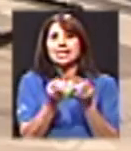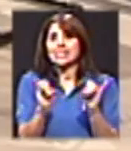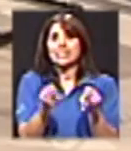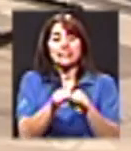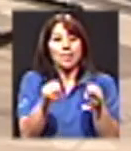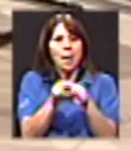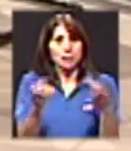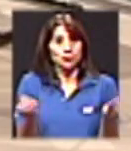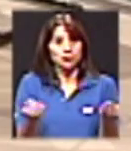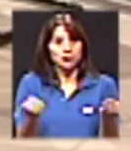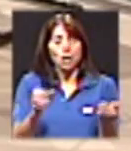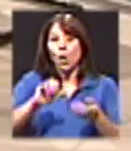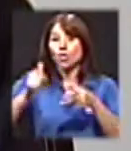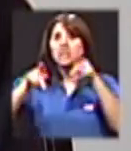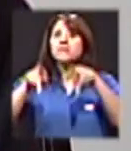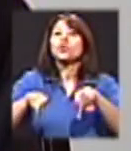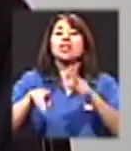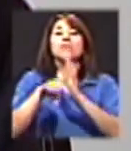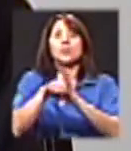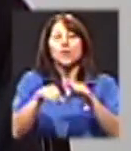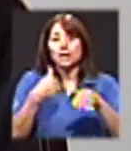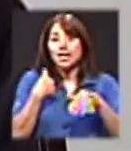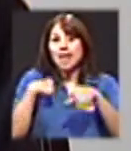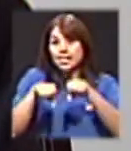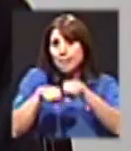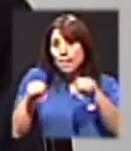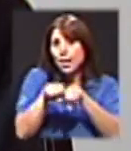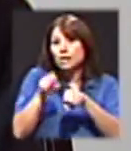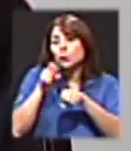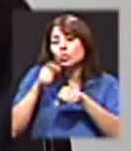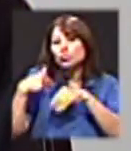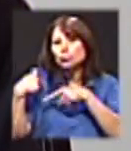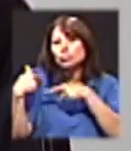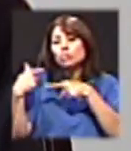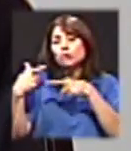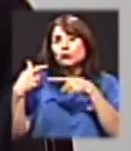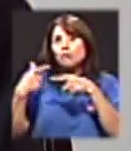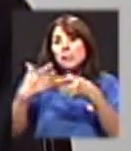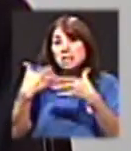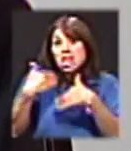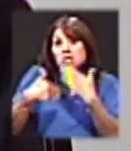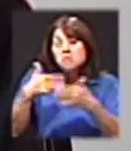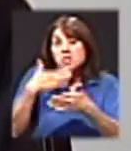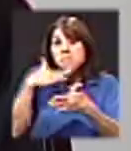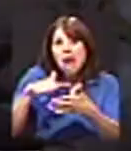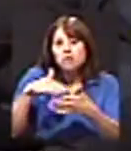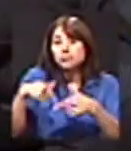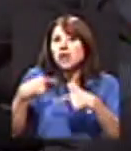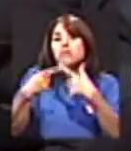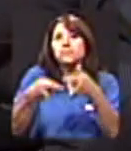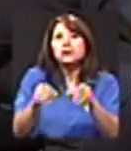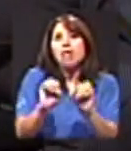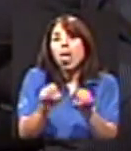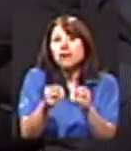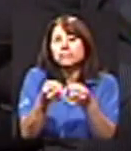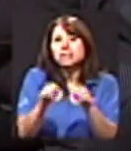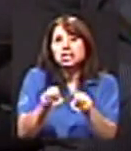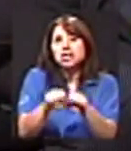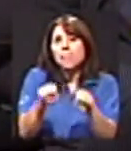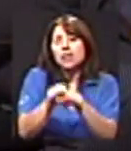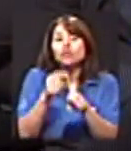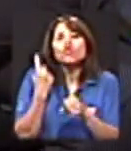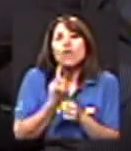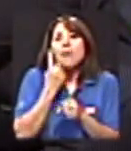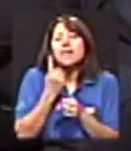tenían zapatos parte del año, pero si se les descomponían, ya para la segunda parte del año no había más zapatos, o sea, eran unos zapatos para el año,